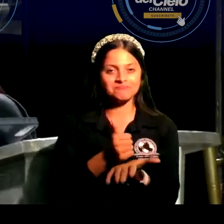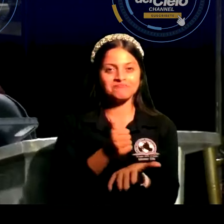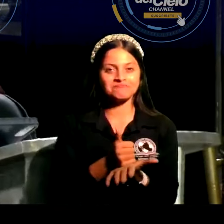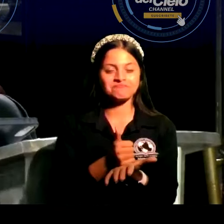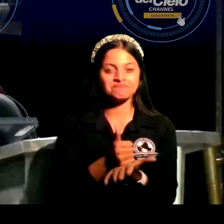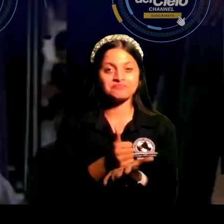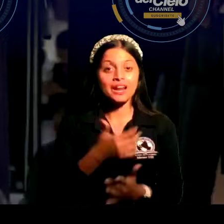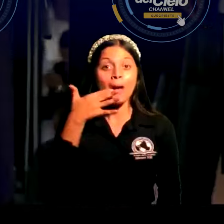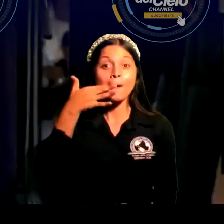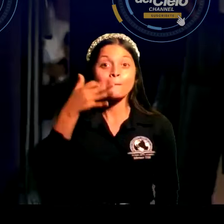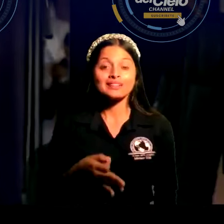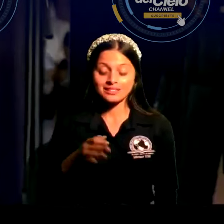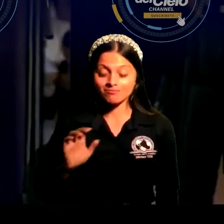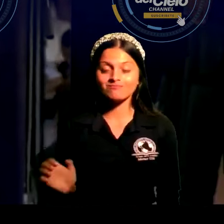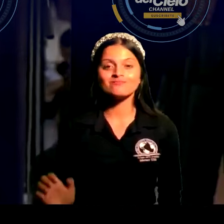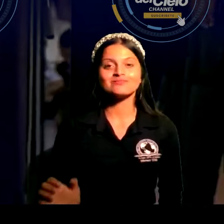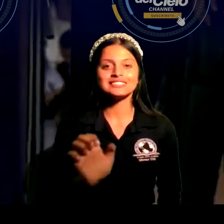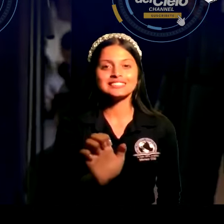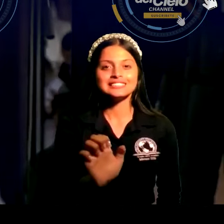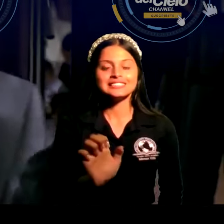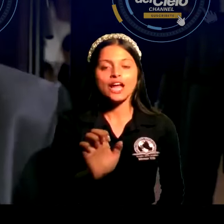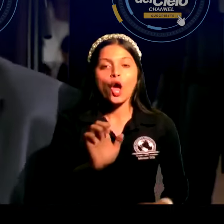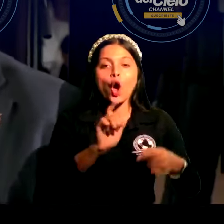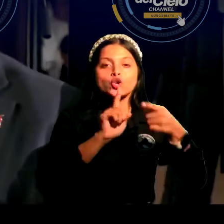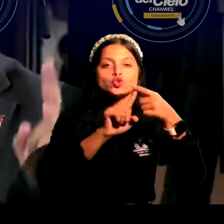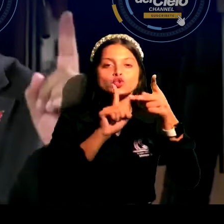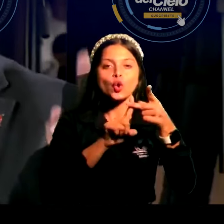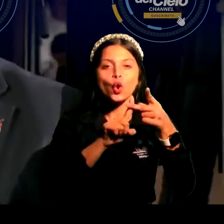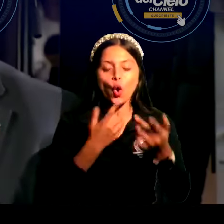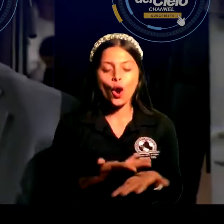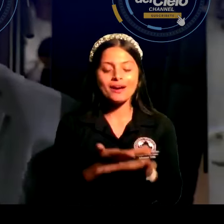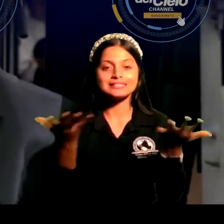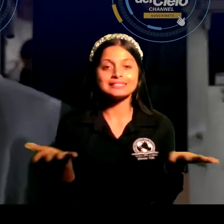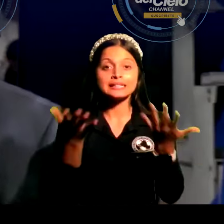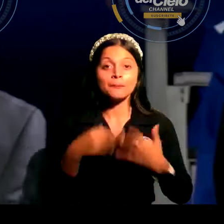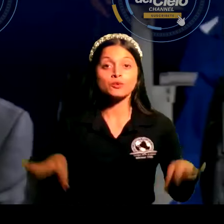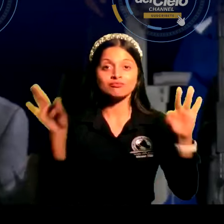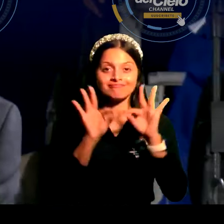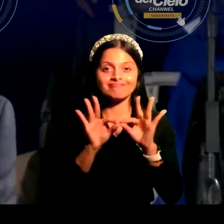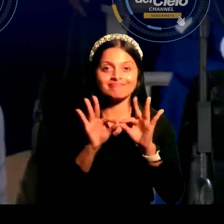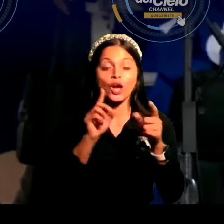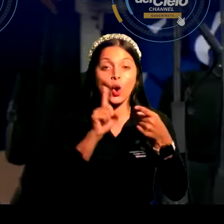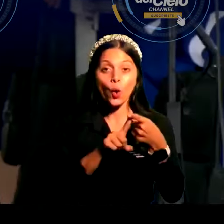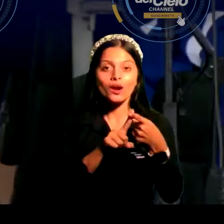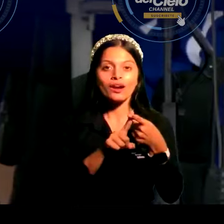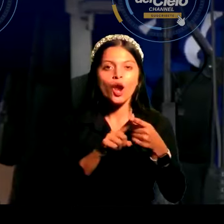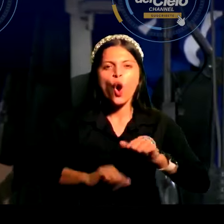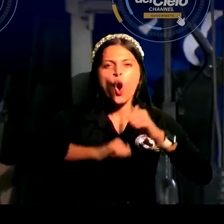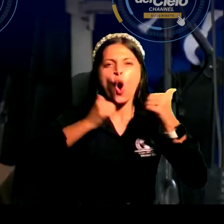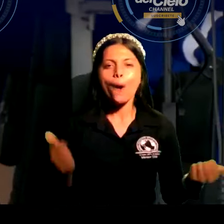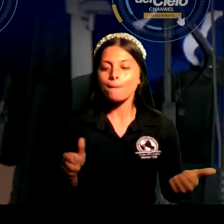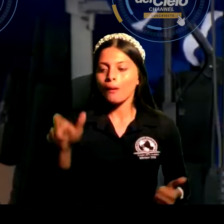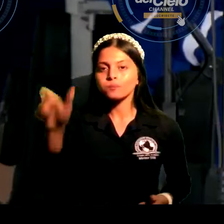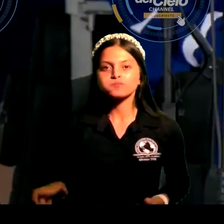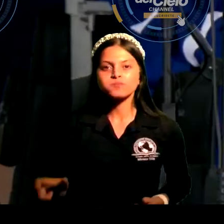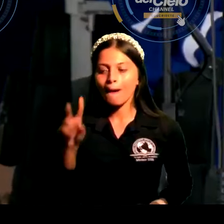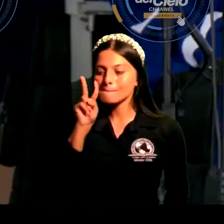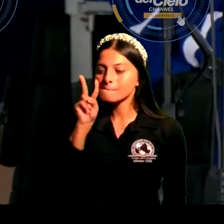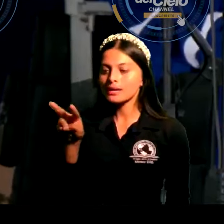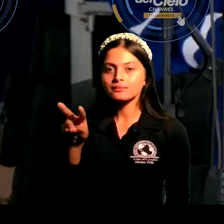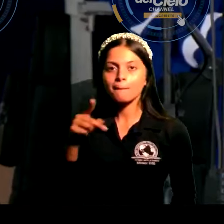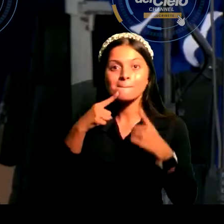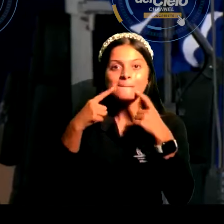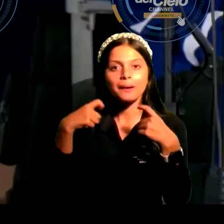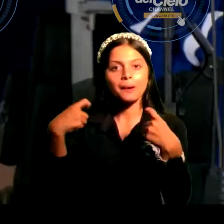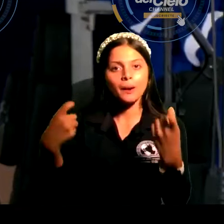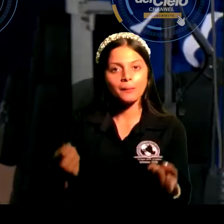El verdadero evangelio enfatiza dos cosas. Primero, uno, la condición del ser humano en su pecado. Dos,